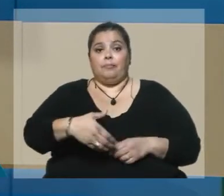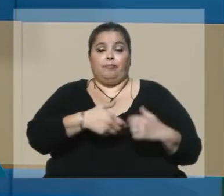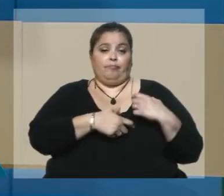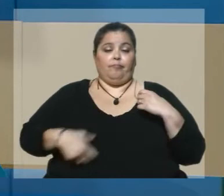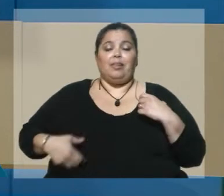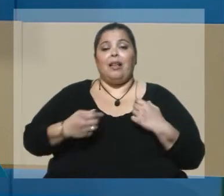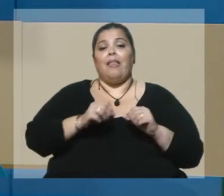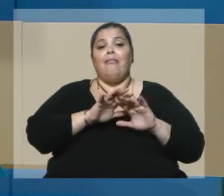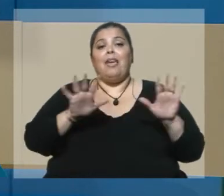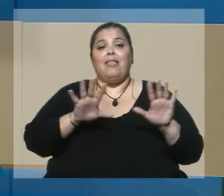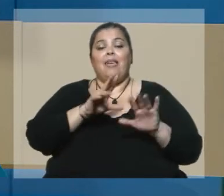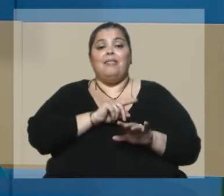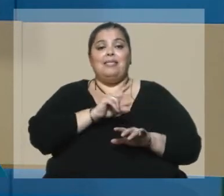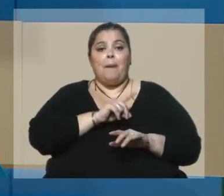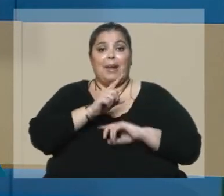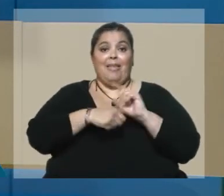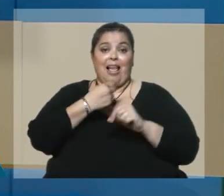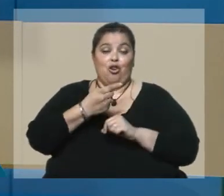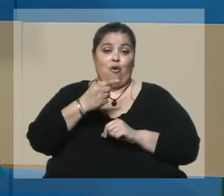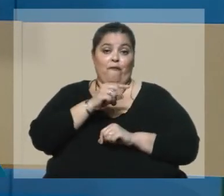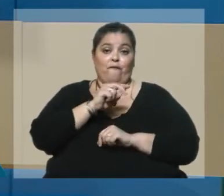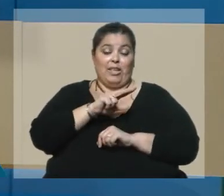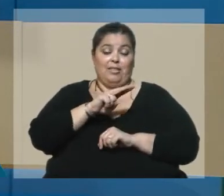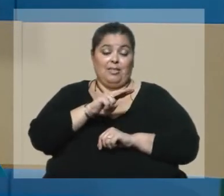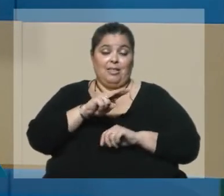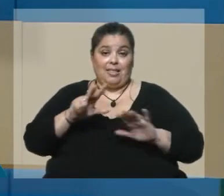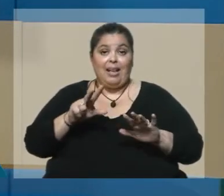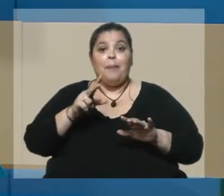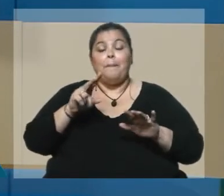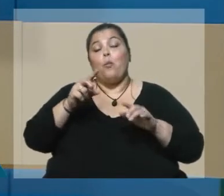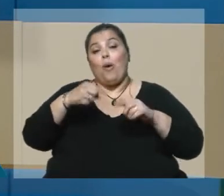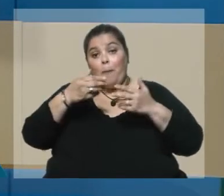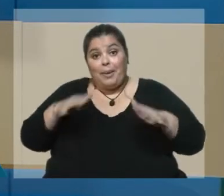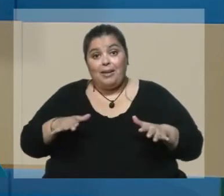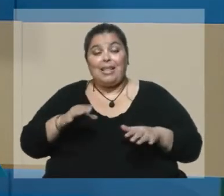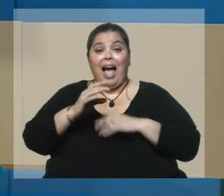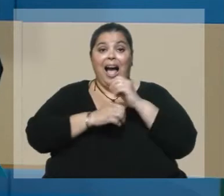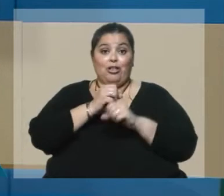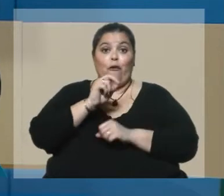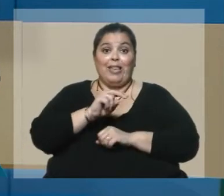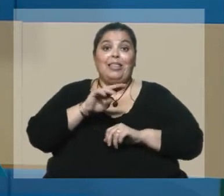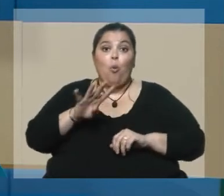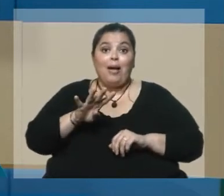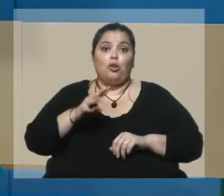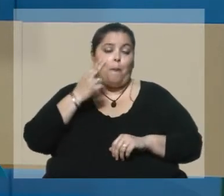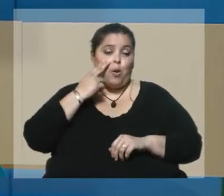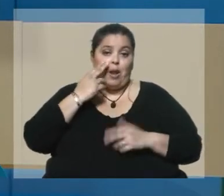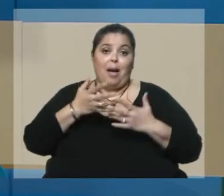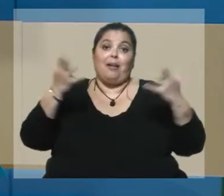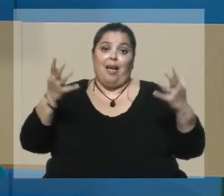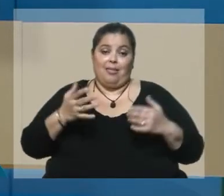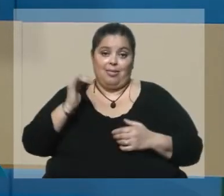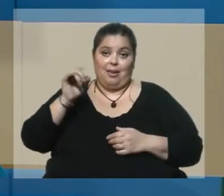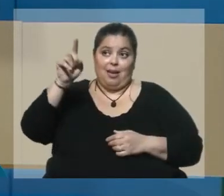diciembre de 2023 eh el que venga en 2024 se va a encontrar con un problema bastante grande y